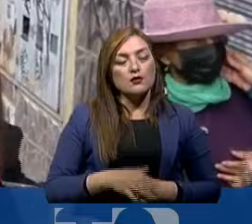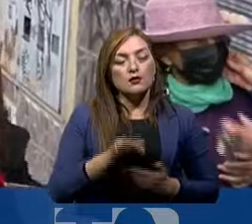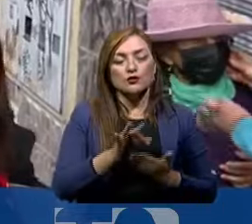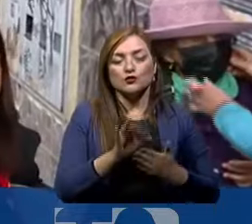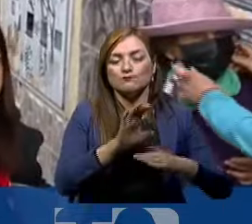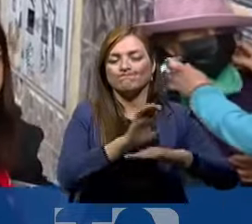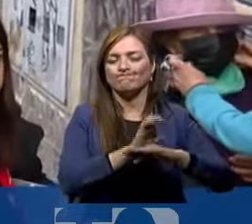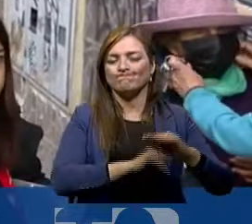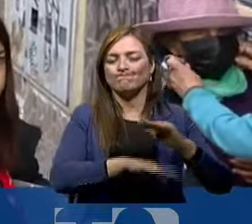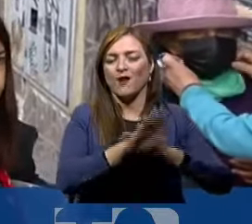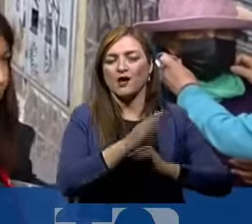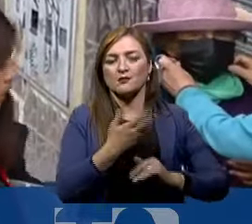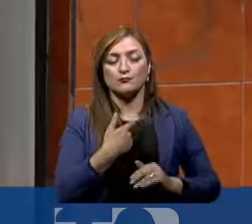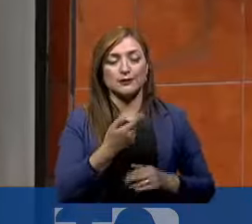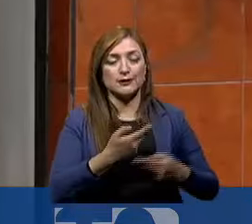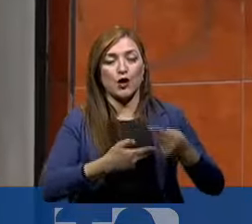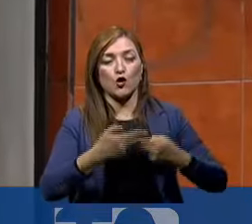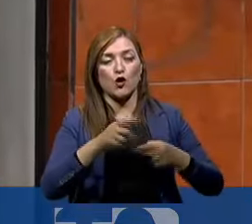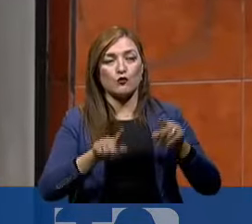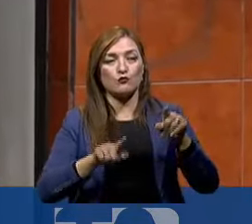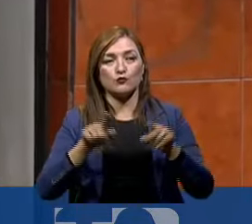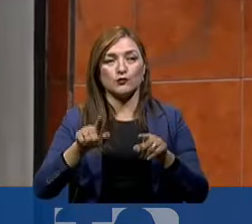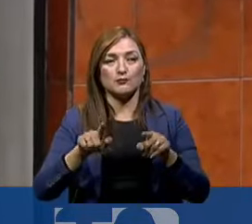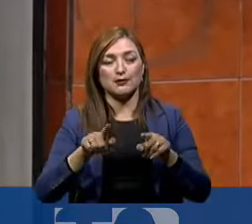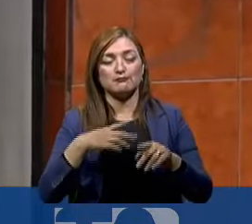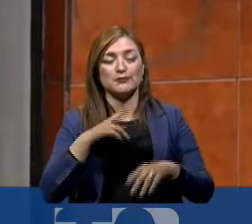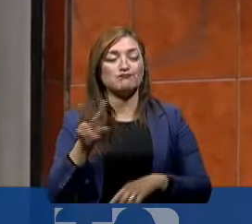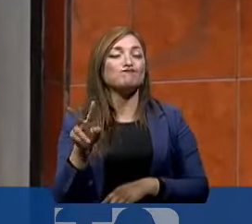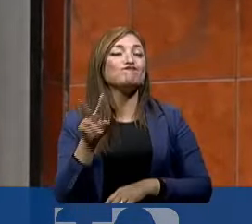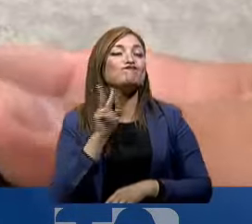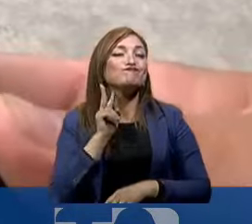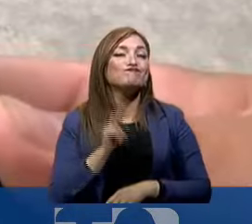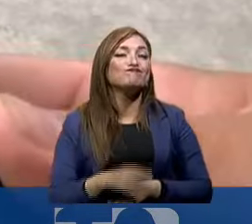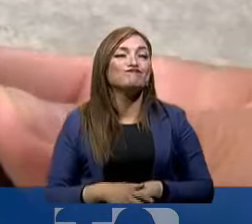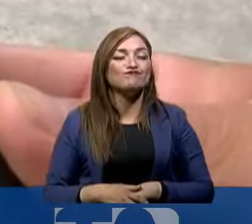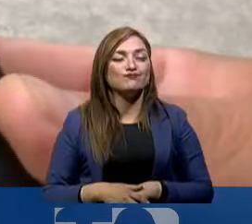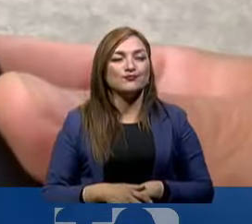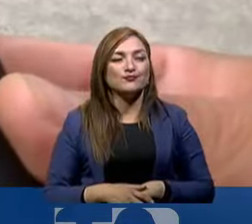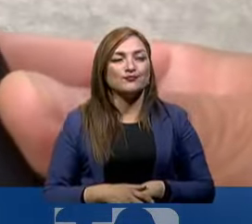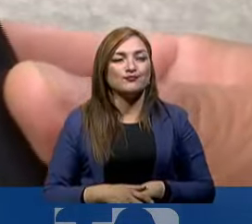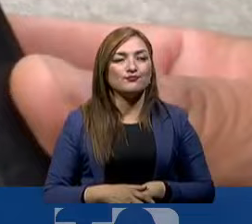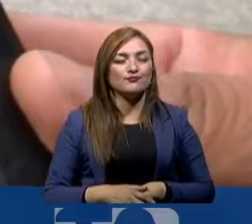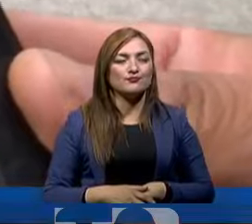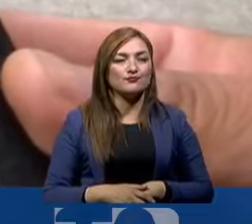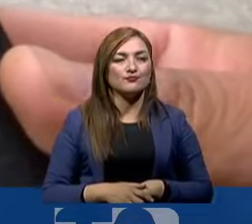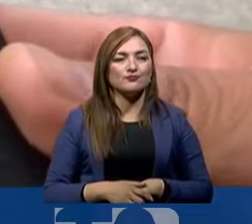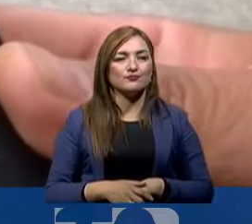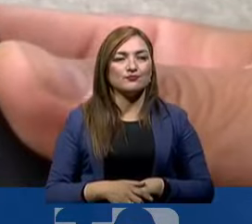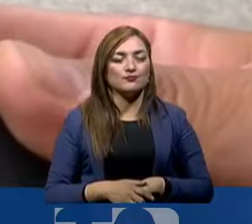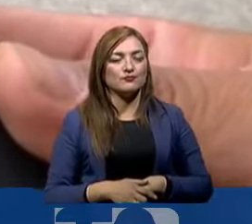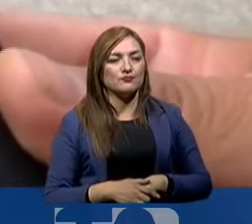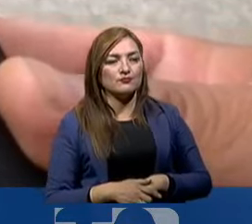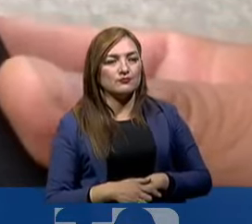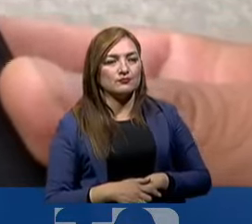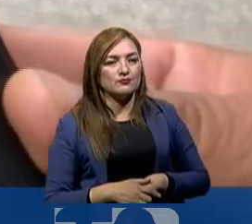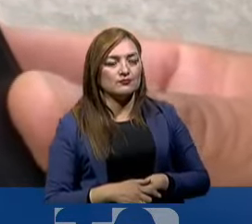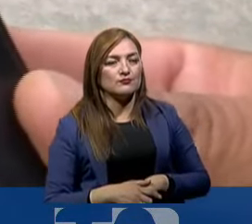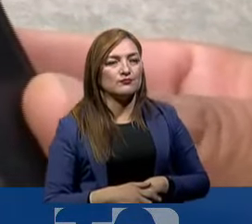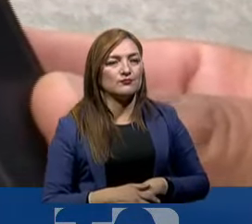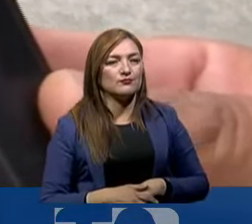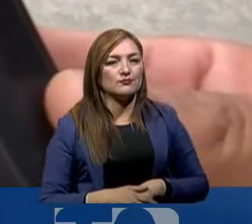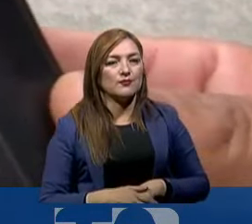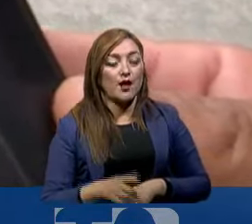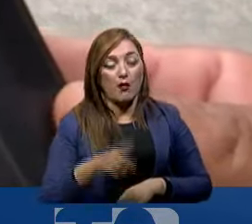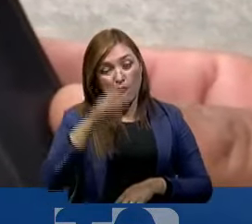del país. Los dueños de los negocios son las principales víctimas. En realidad nos pueden proporcionar, es por ejemplo decirnos los días